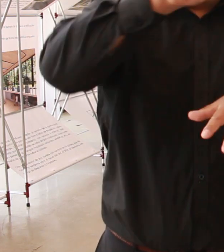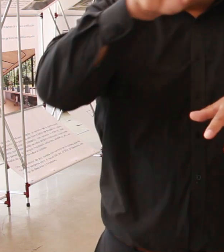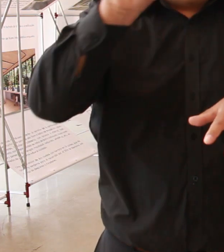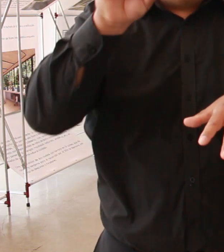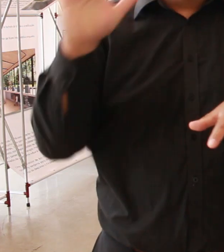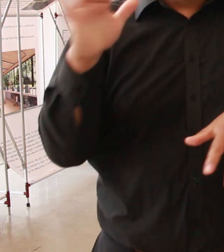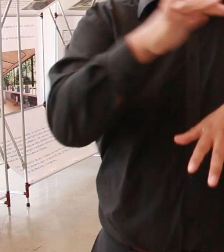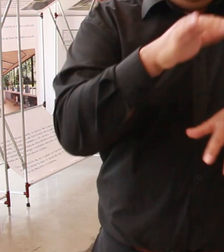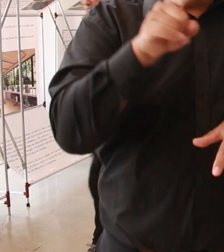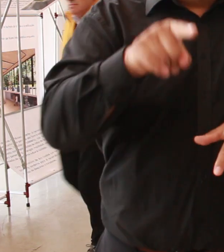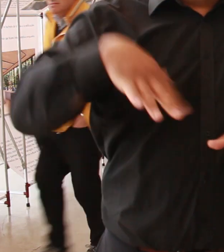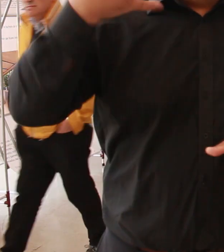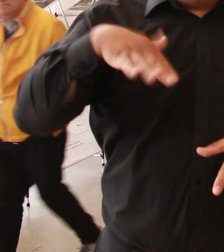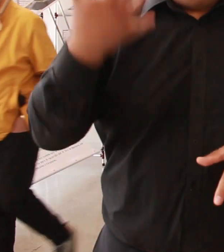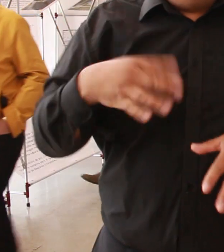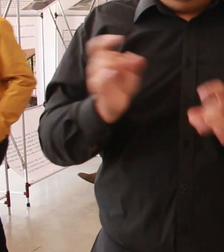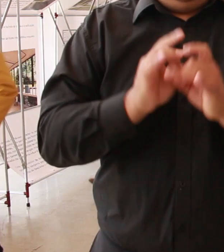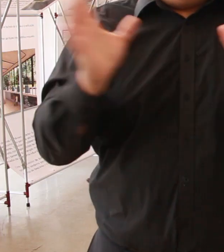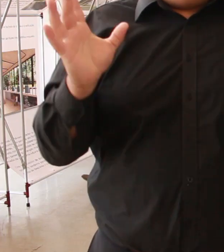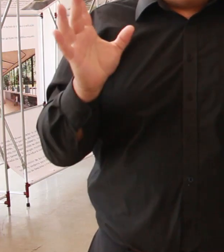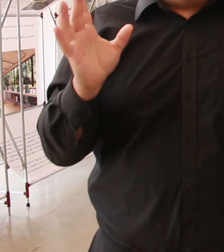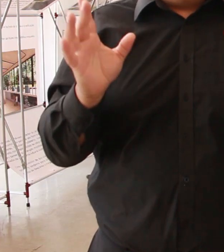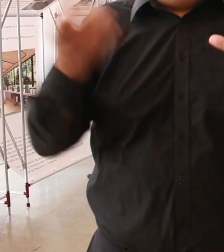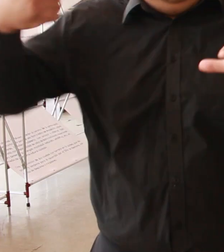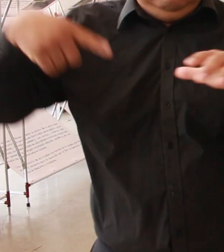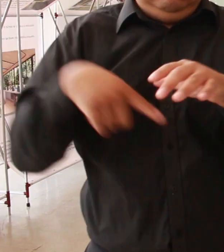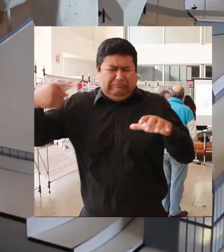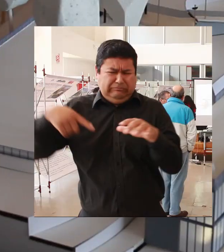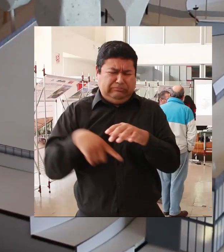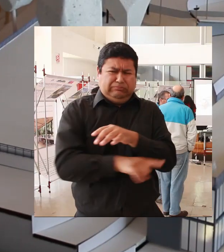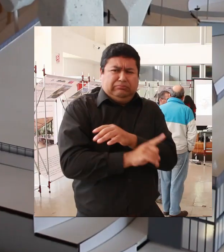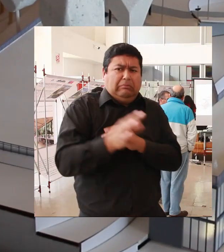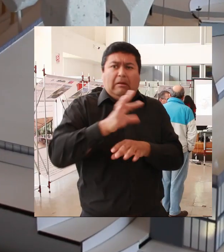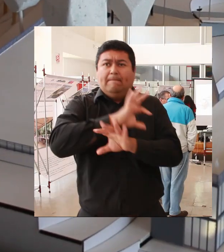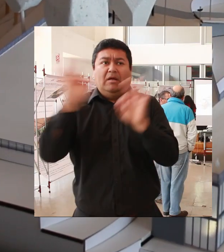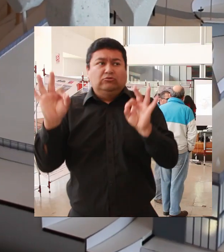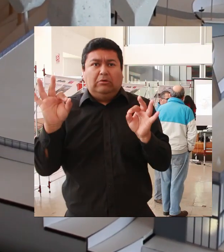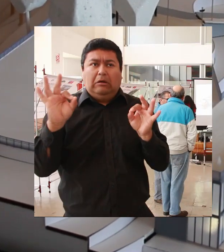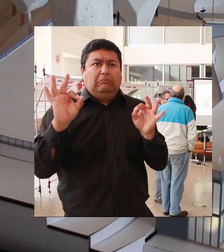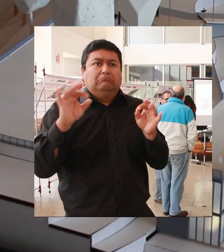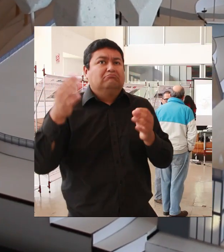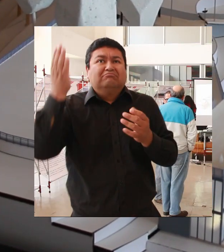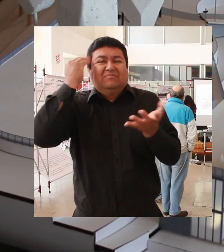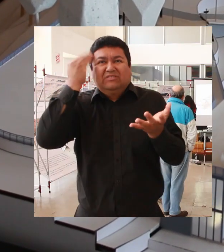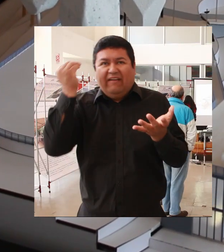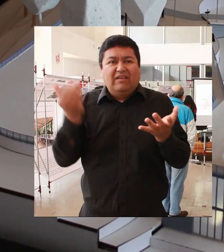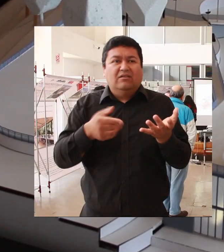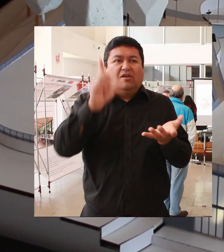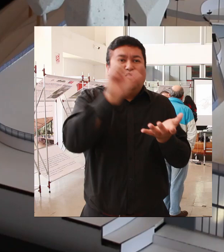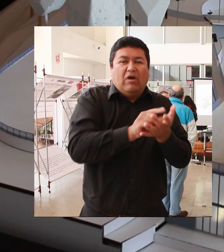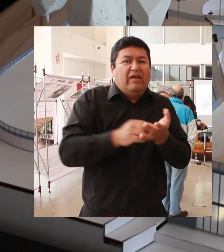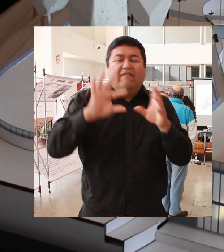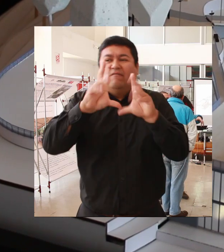de los, incluso los más siniestros, porque era clandestino, digamos, porque el resto de la gente sabía dónde estaban sus